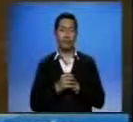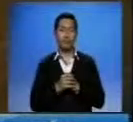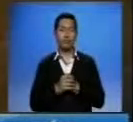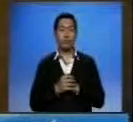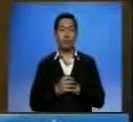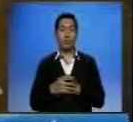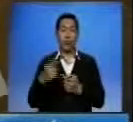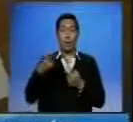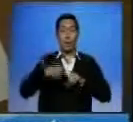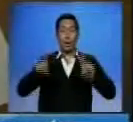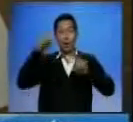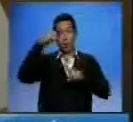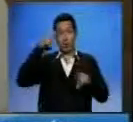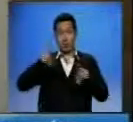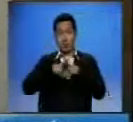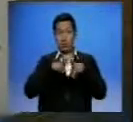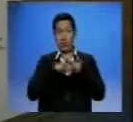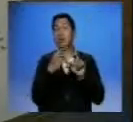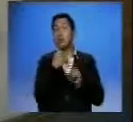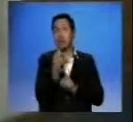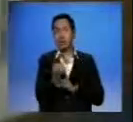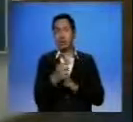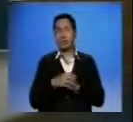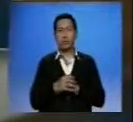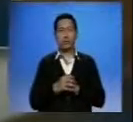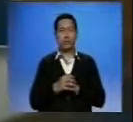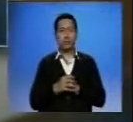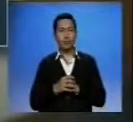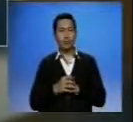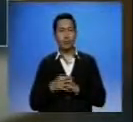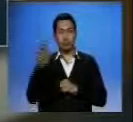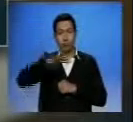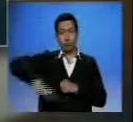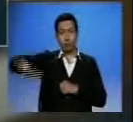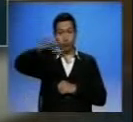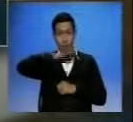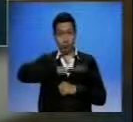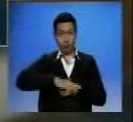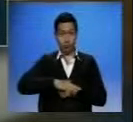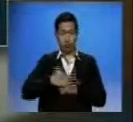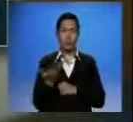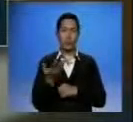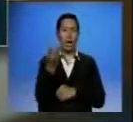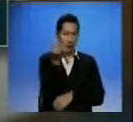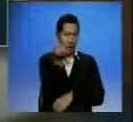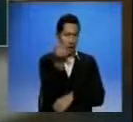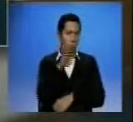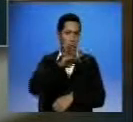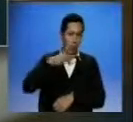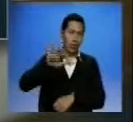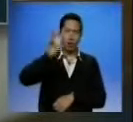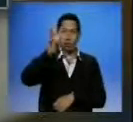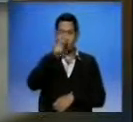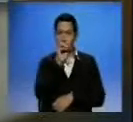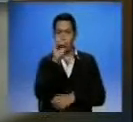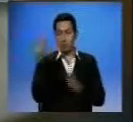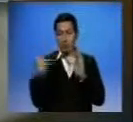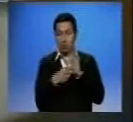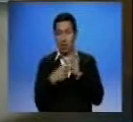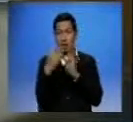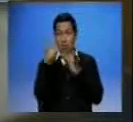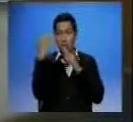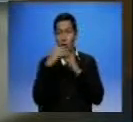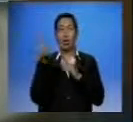en la resolución se establece lo siguiente: los predios con avalúo de la propiedad de hasta 60 mil dólares